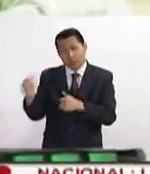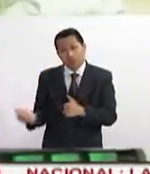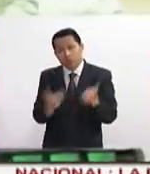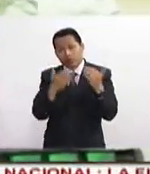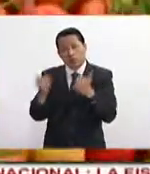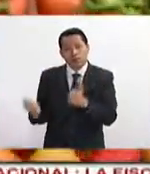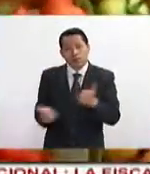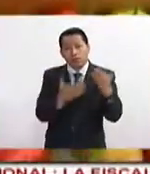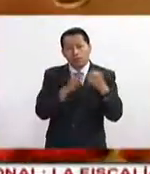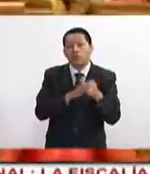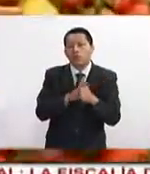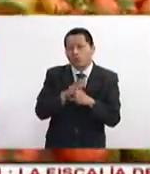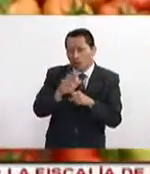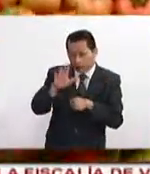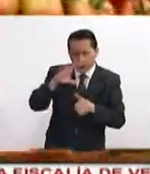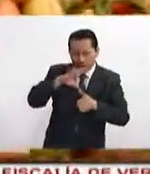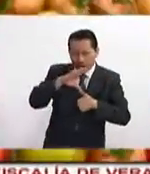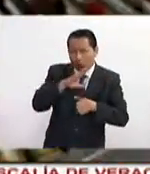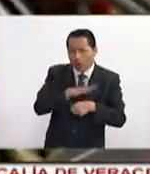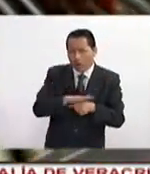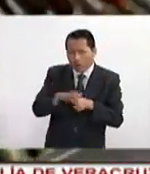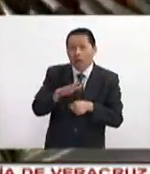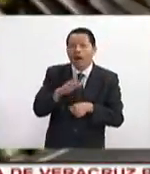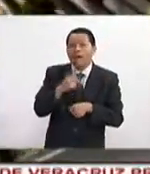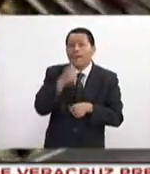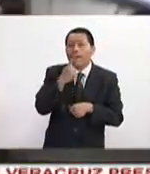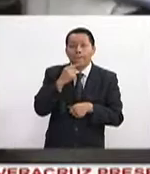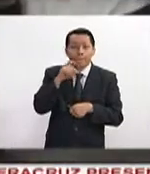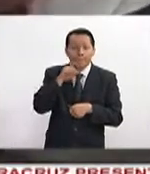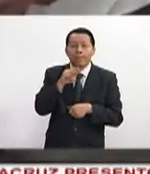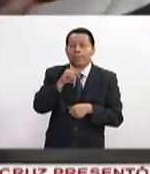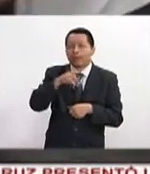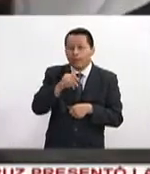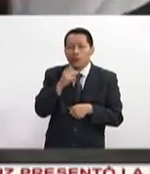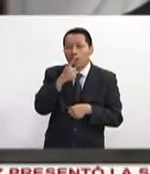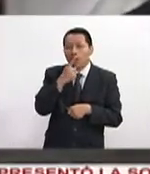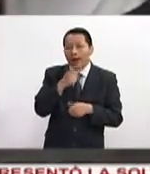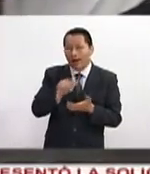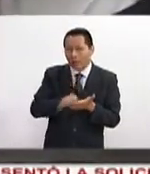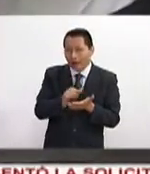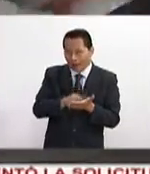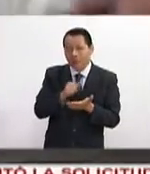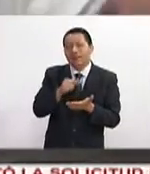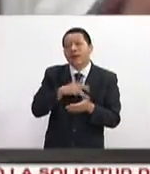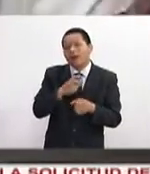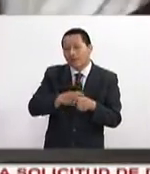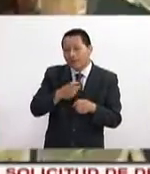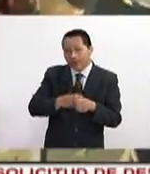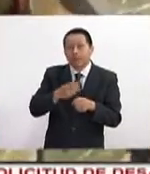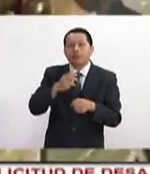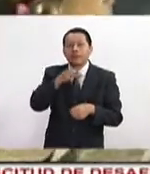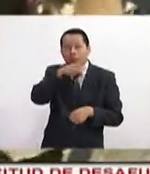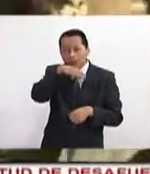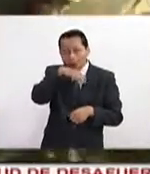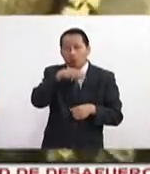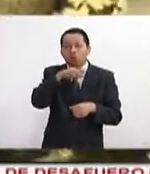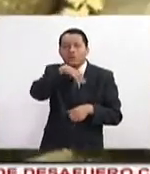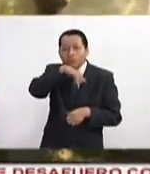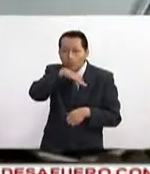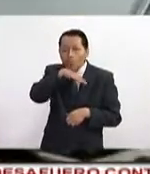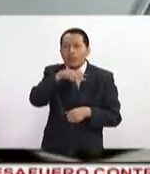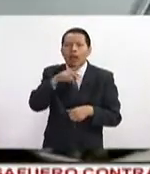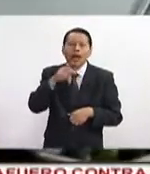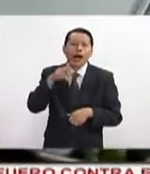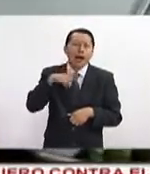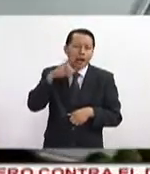ese país de Norteamérica son tomate, pimiento, aguacate, berries, cerveza, mango, guayaba, cebolla,